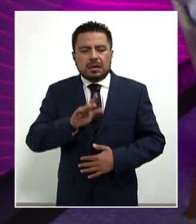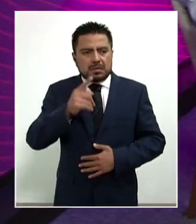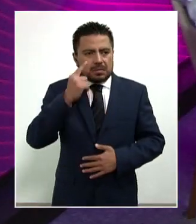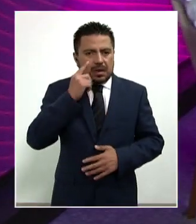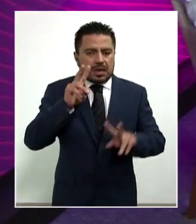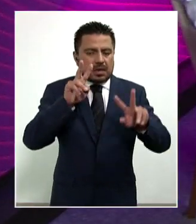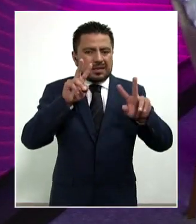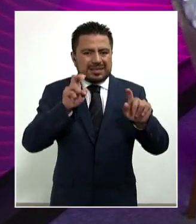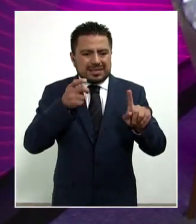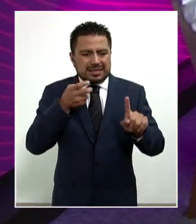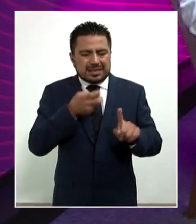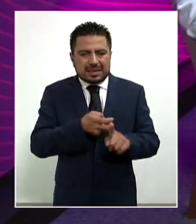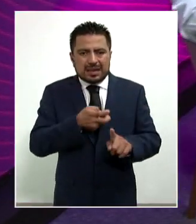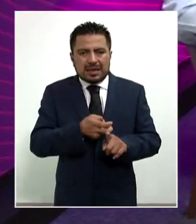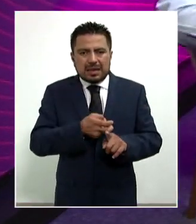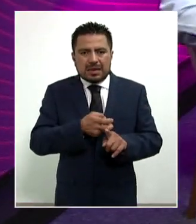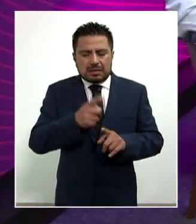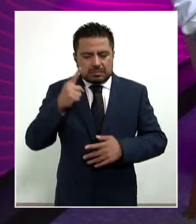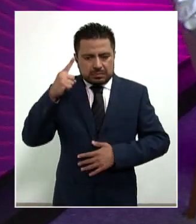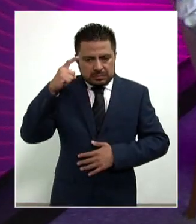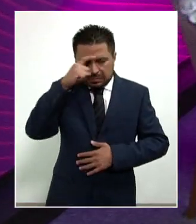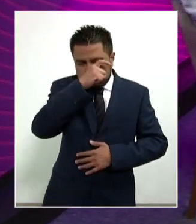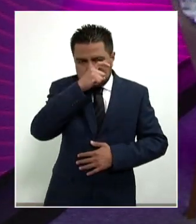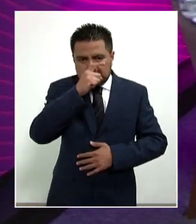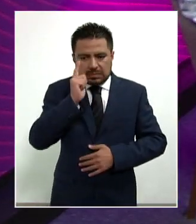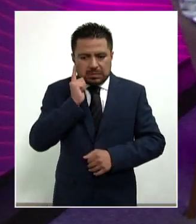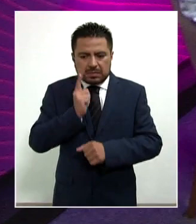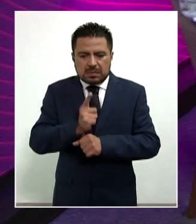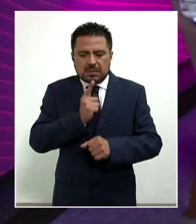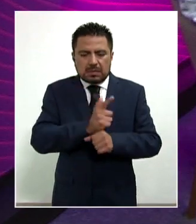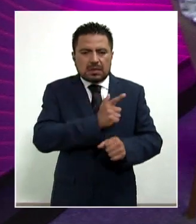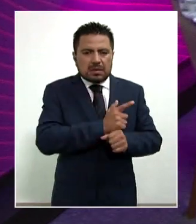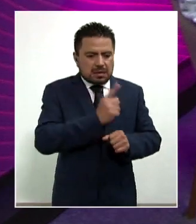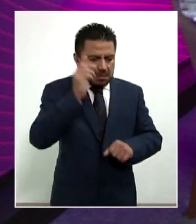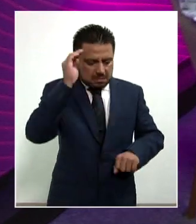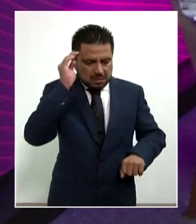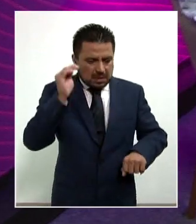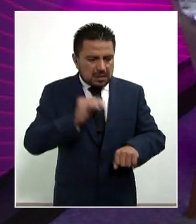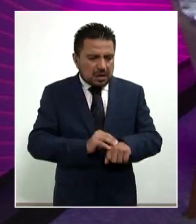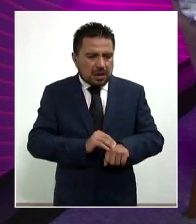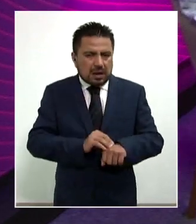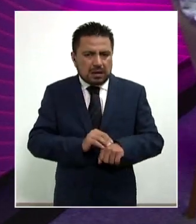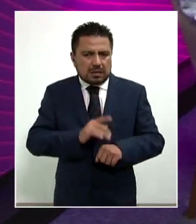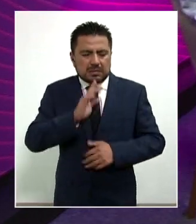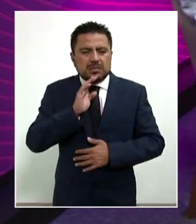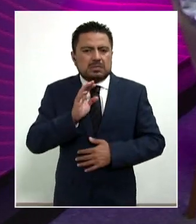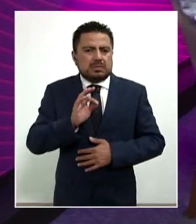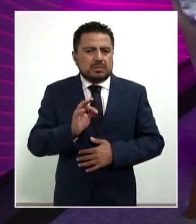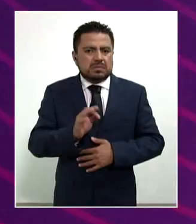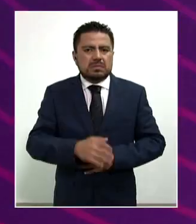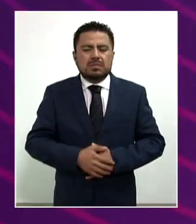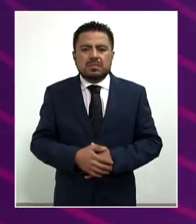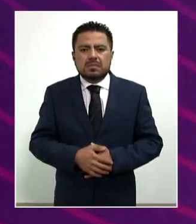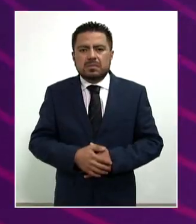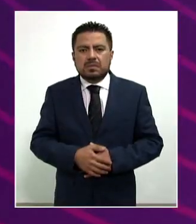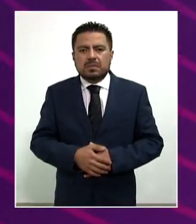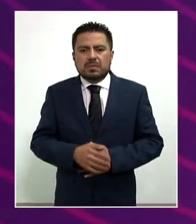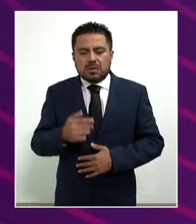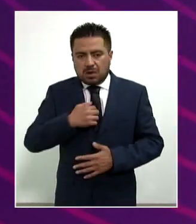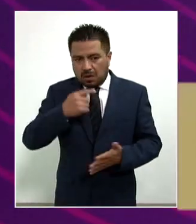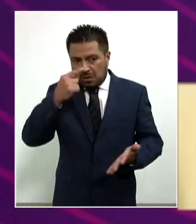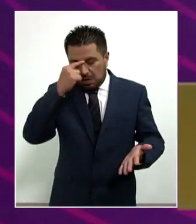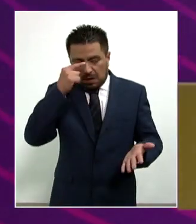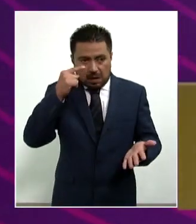un tema complejo que se mira con una mentalidad muy simplista, ¿no? Yo